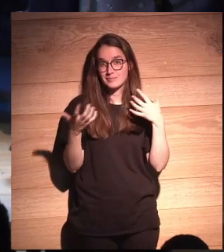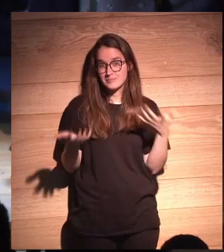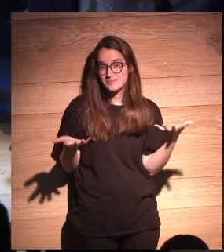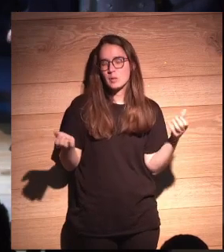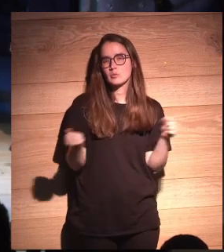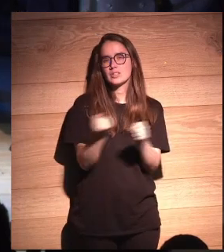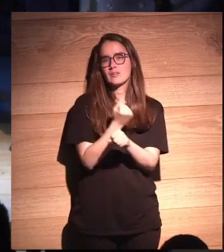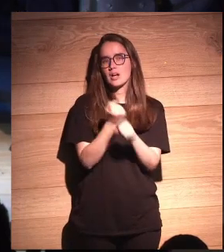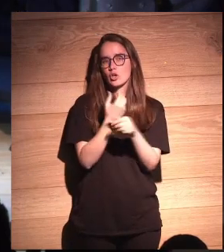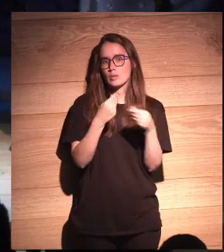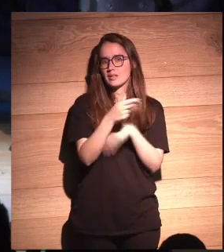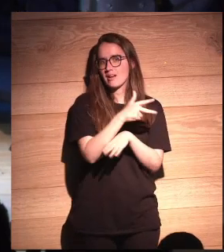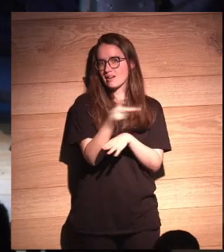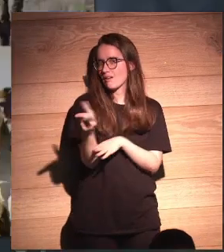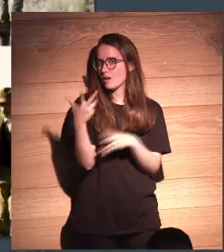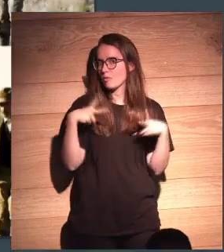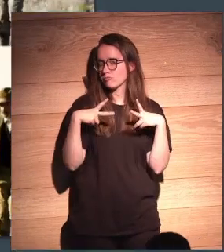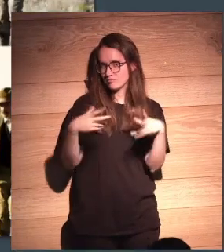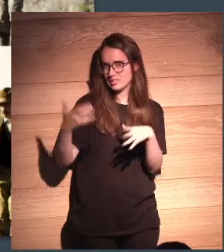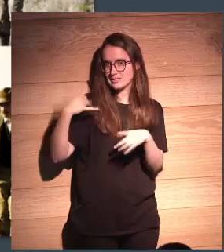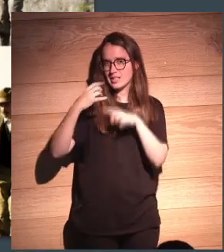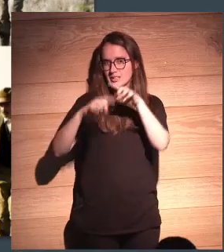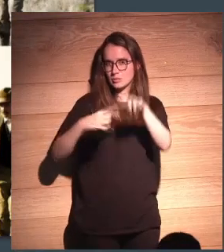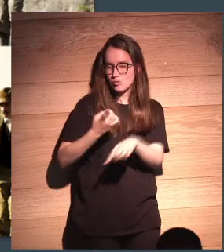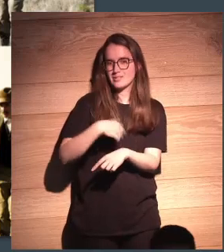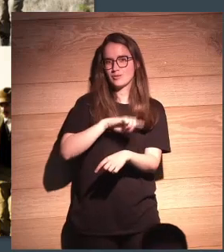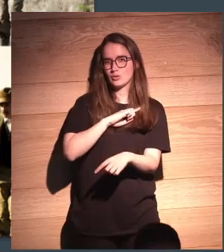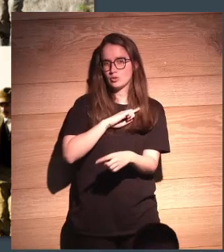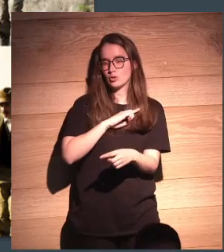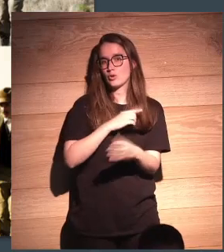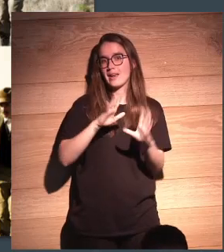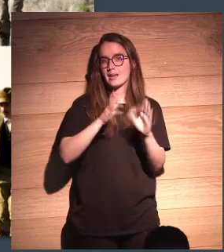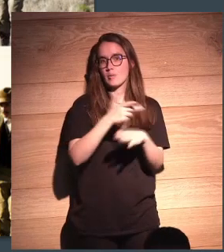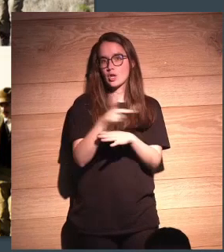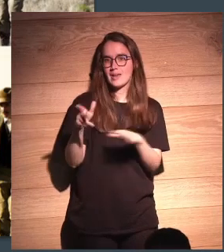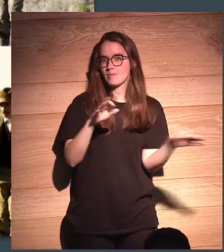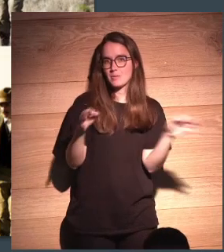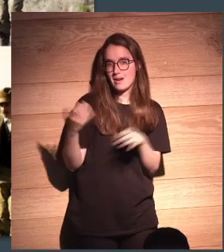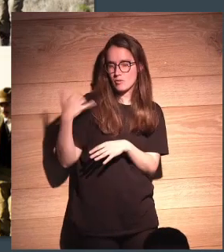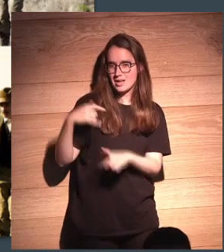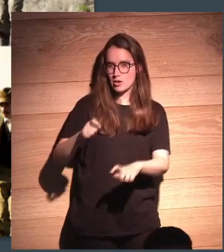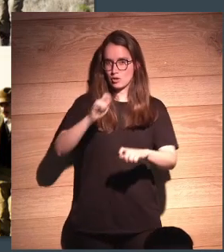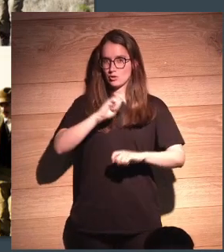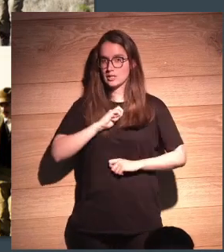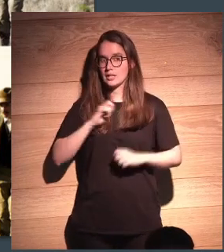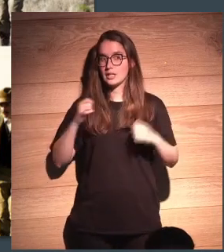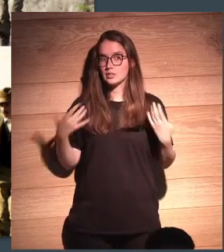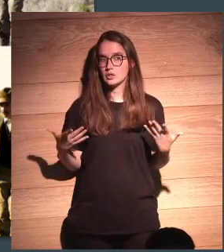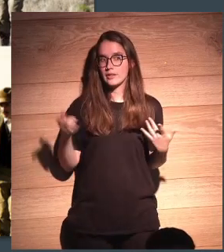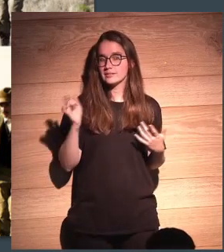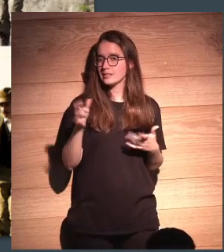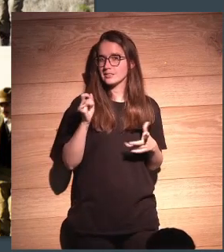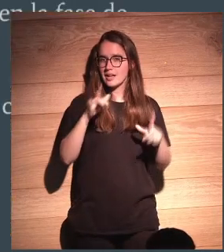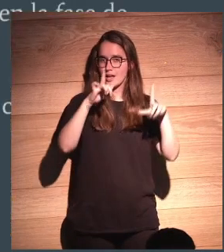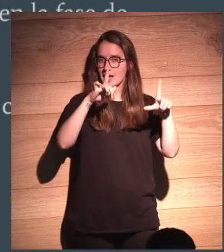Vamos a trabajar con el material rodado, vamos a trabajar con todo lo que el equipo de rodaje ha preparado. Entonces, estas son las